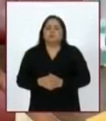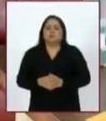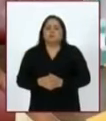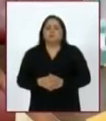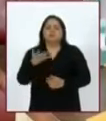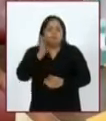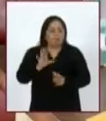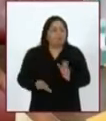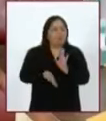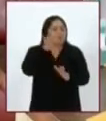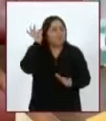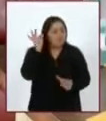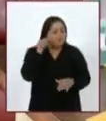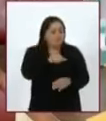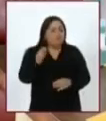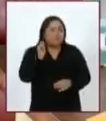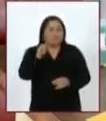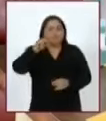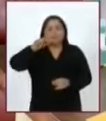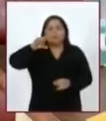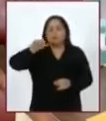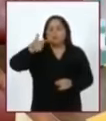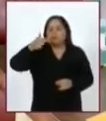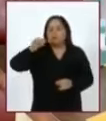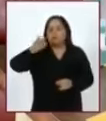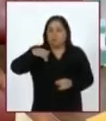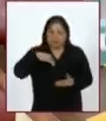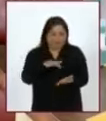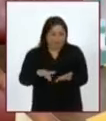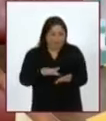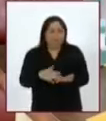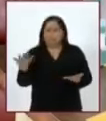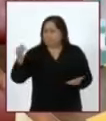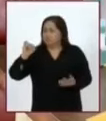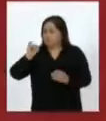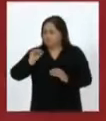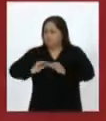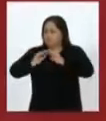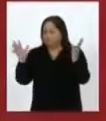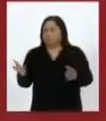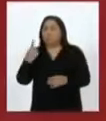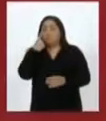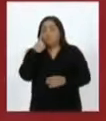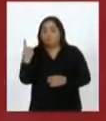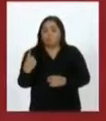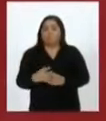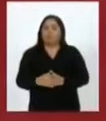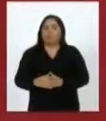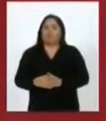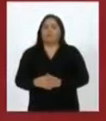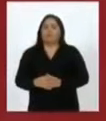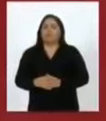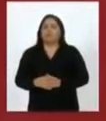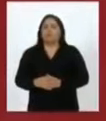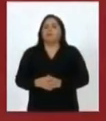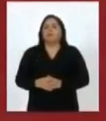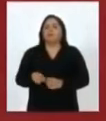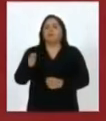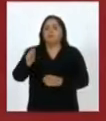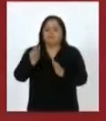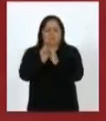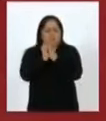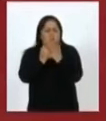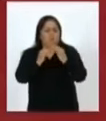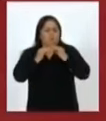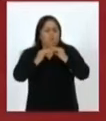Encontré las características de la novela gráfica. ¿Lo leemos? Sí, claro. Mira. Tiene formato de libro,